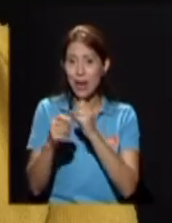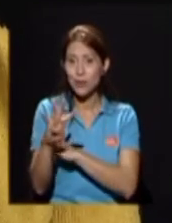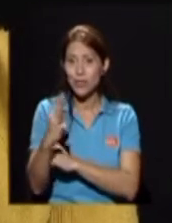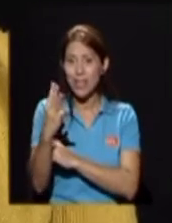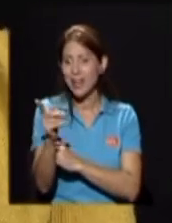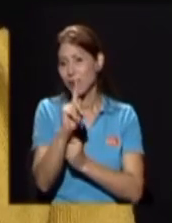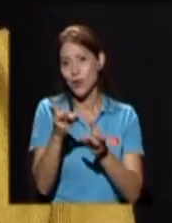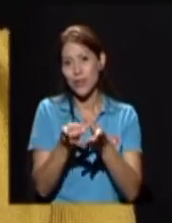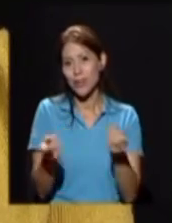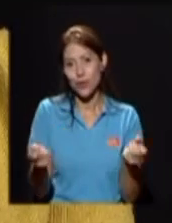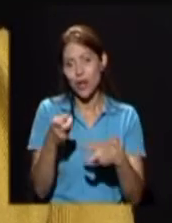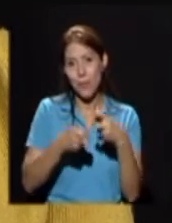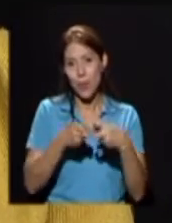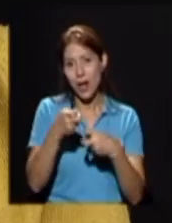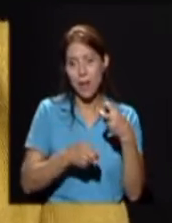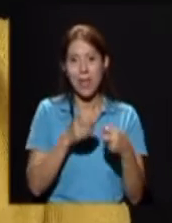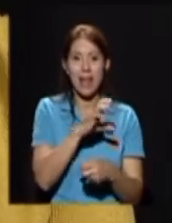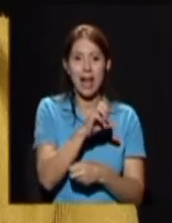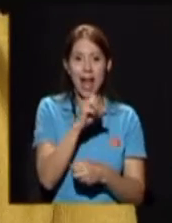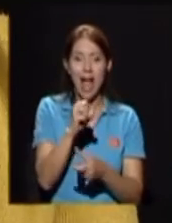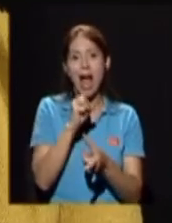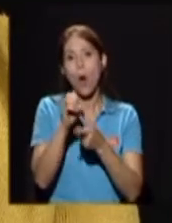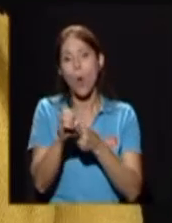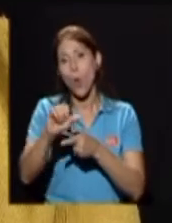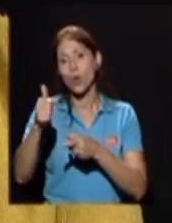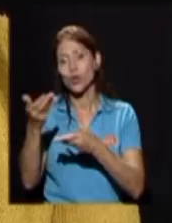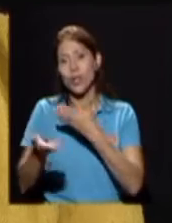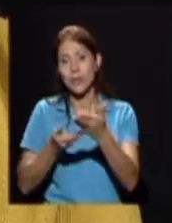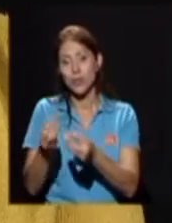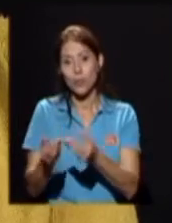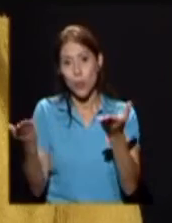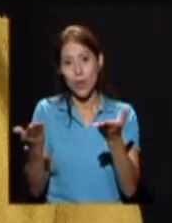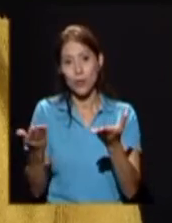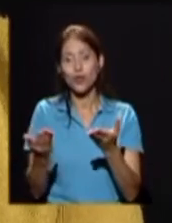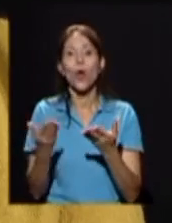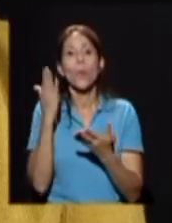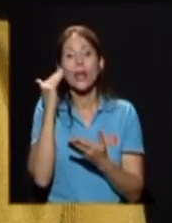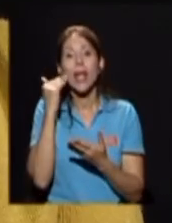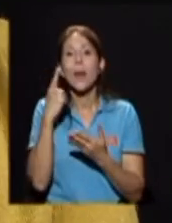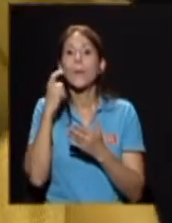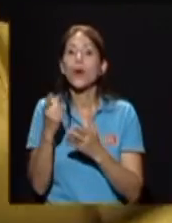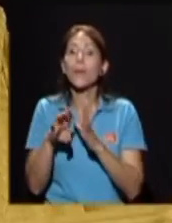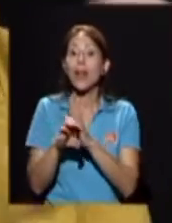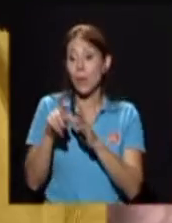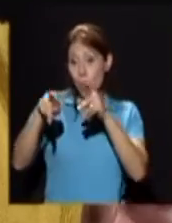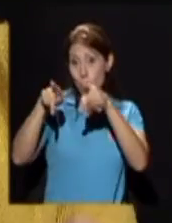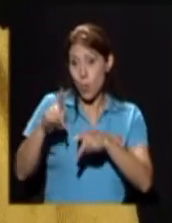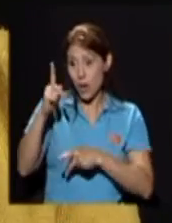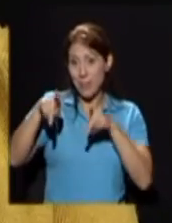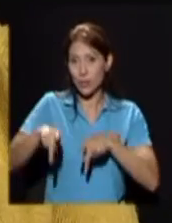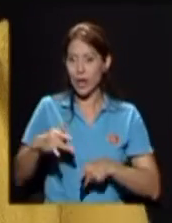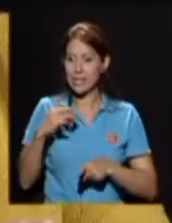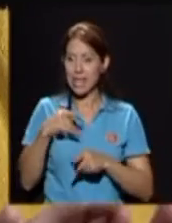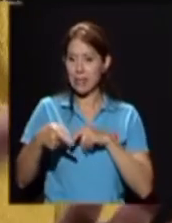la caja, ni de otros servicios públicos, porque se soluciona el particular de don Juan Rafael Vargas, que logró ir a